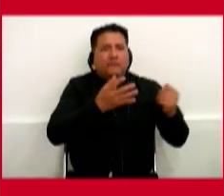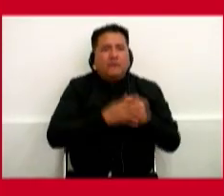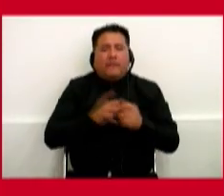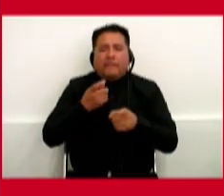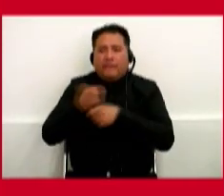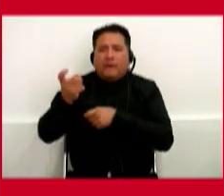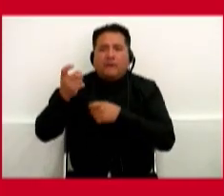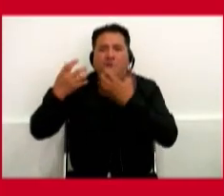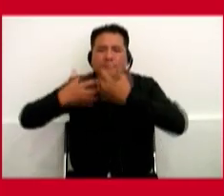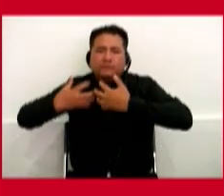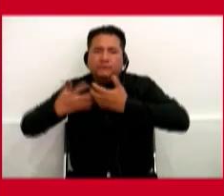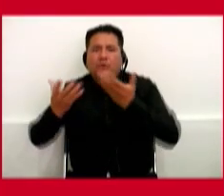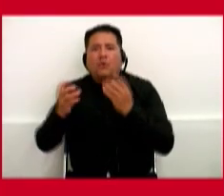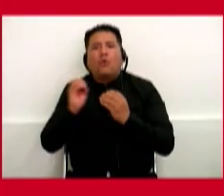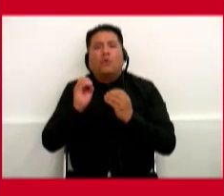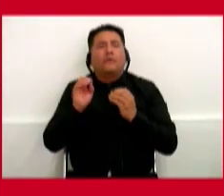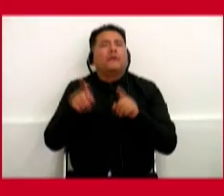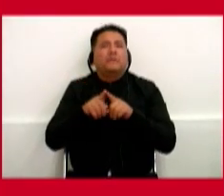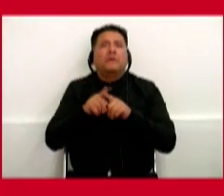medio ambiente.